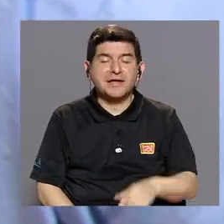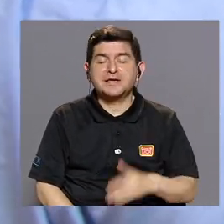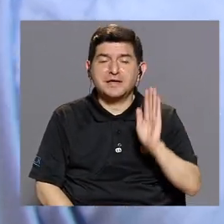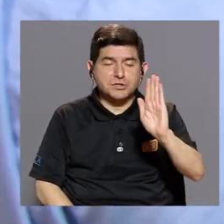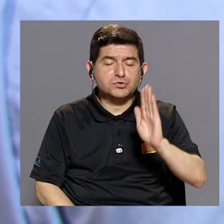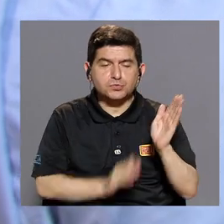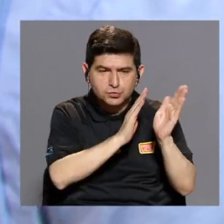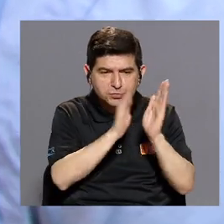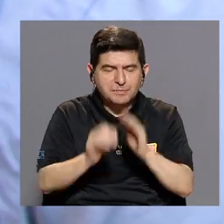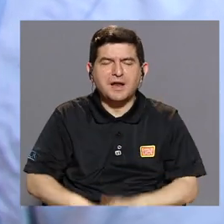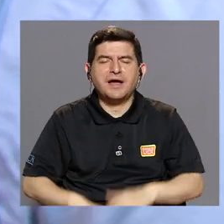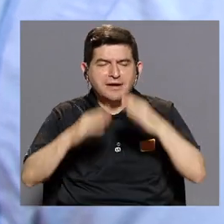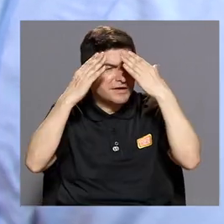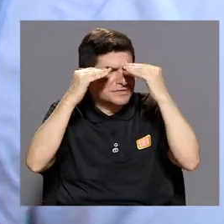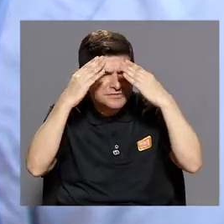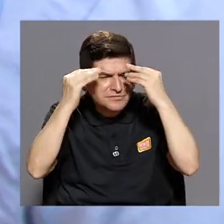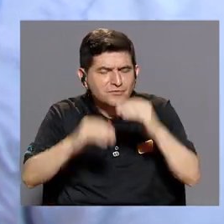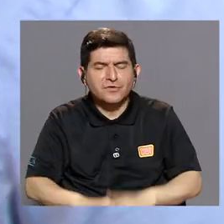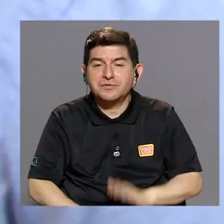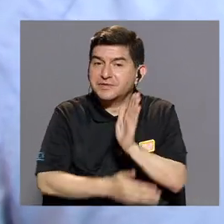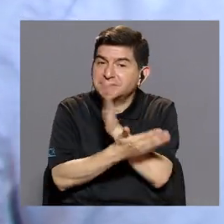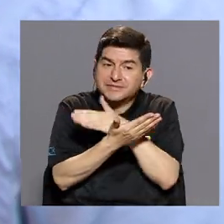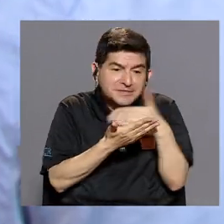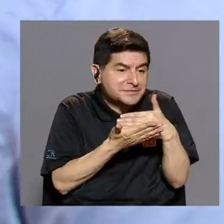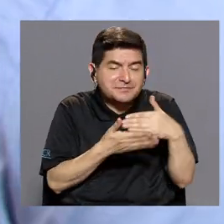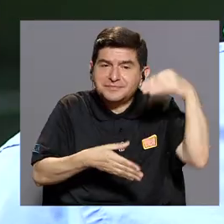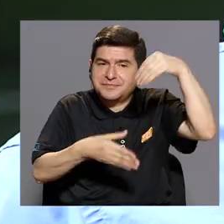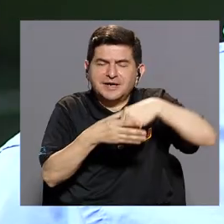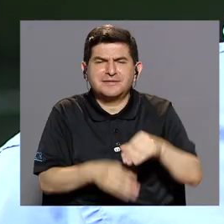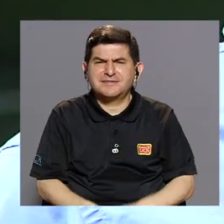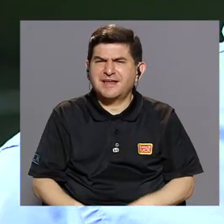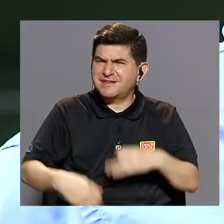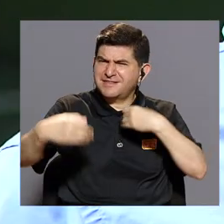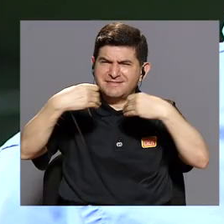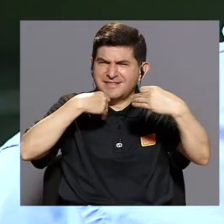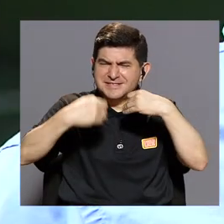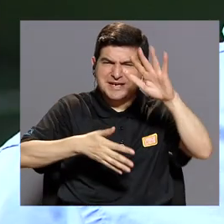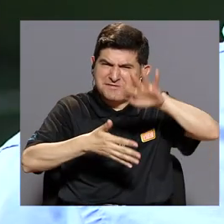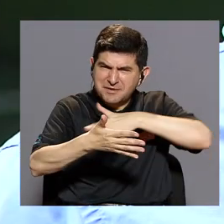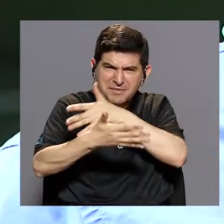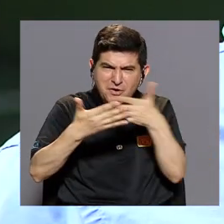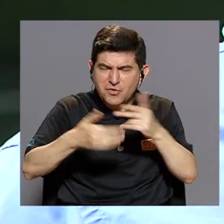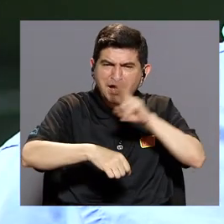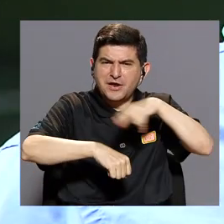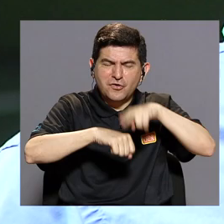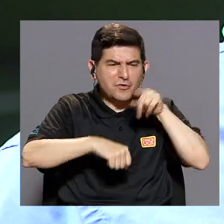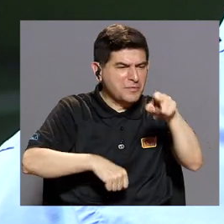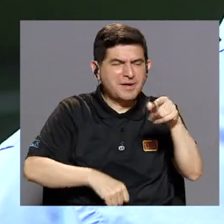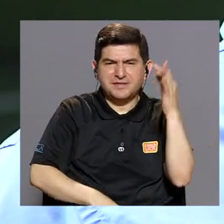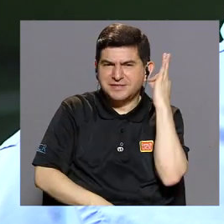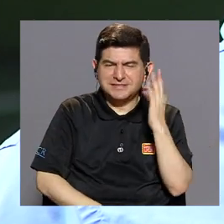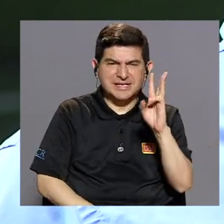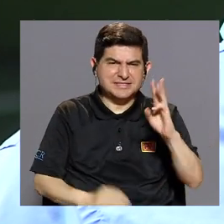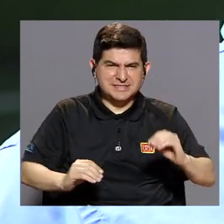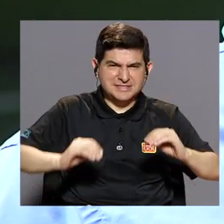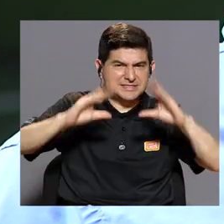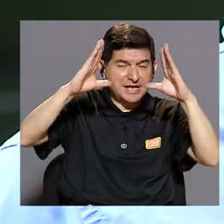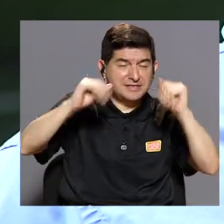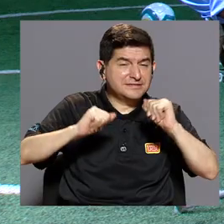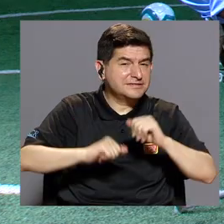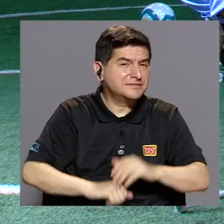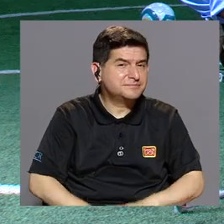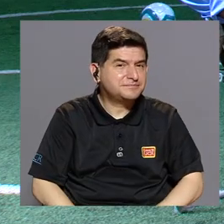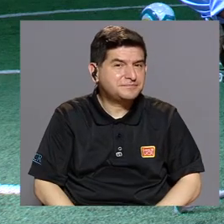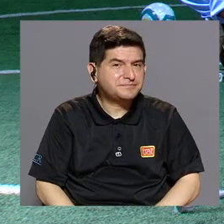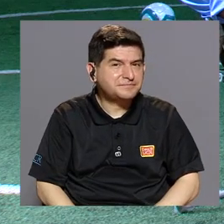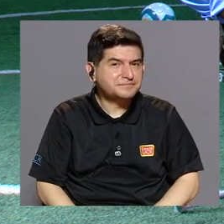sus planes, con sus preparaciones, informes y demás, y ahí es parte de todo. ¿Nos puede describir más o menos como un horario típico de ellas, 6 de la mañana? Ok,